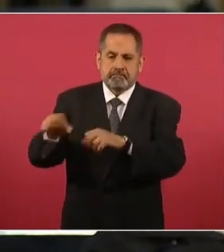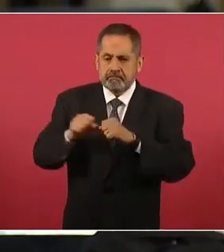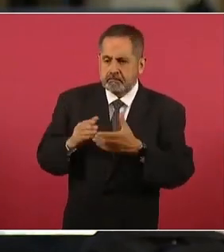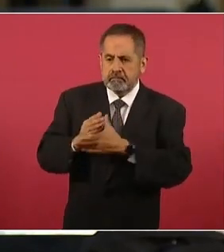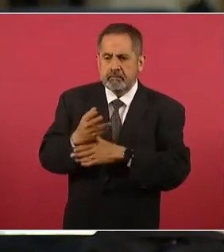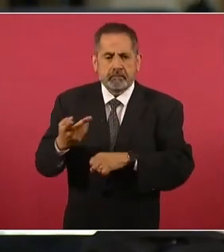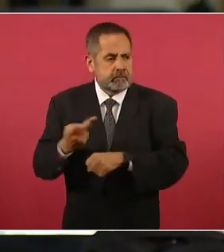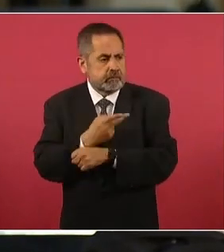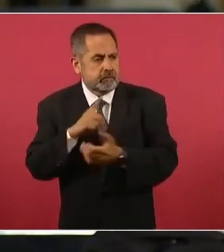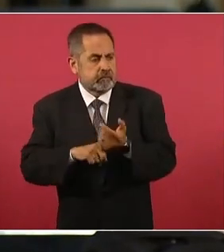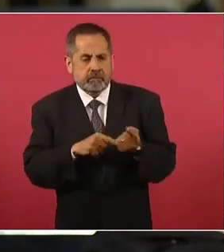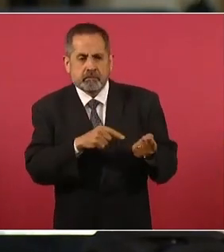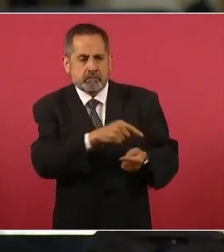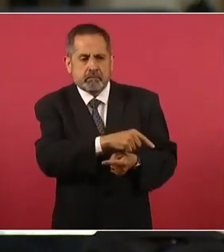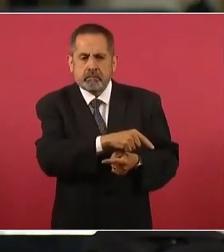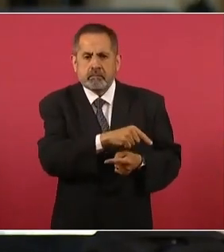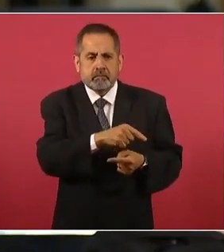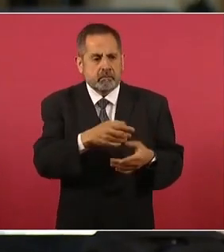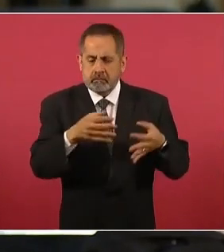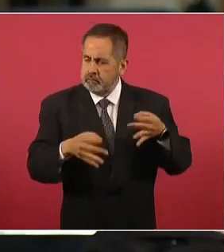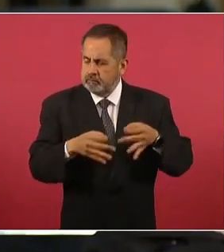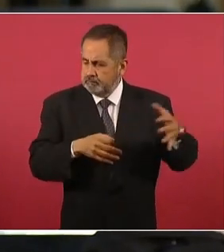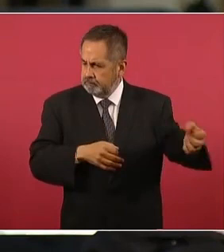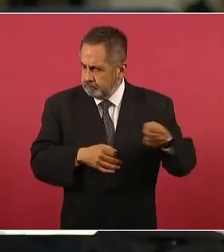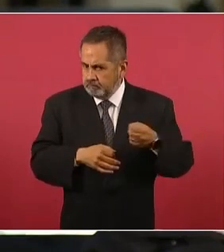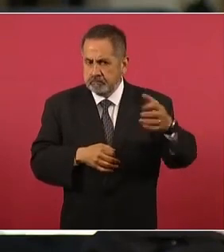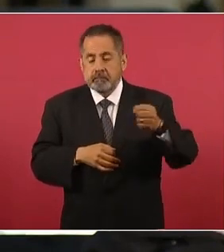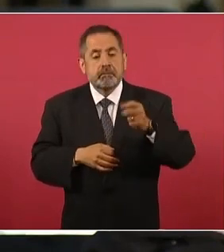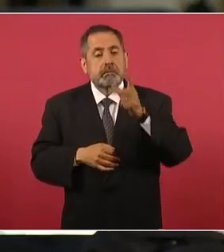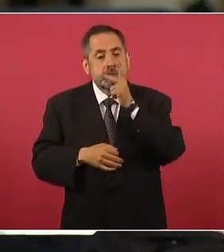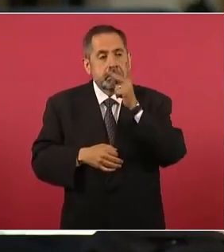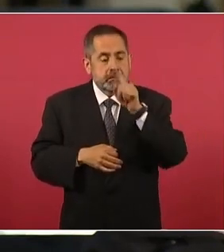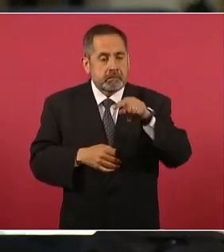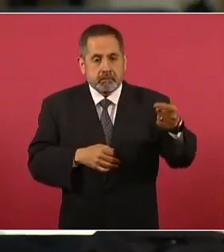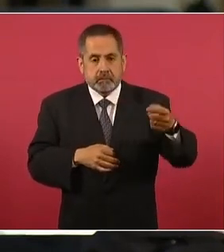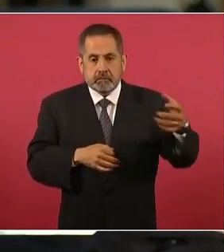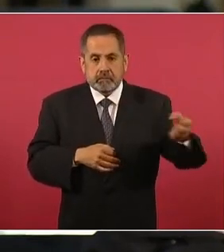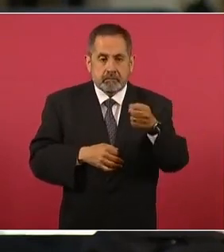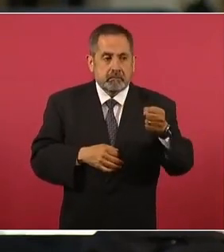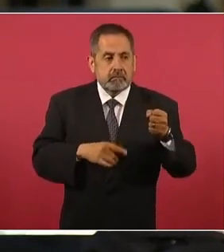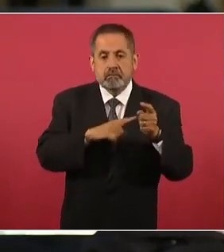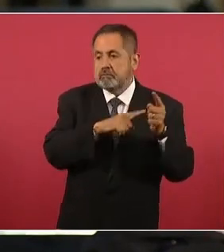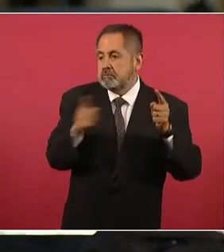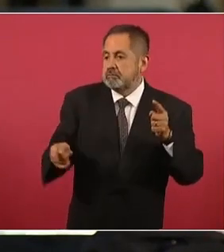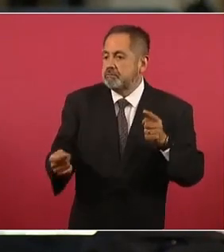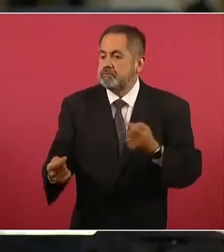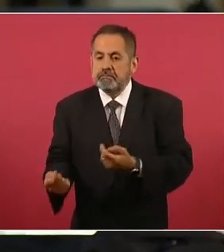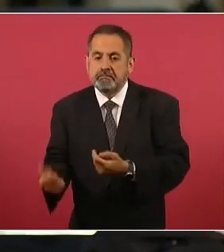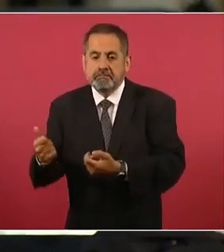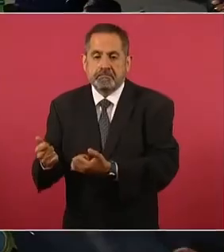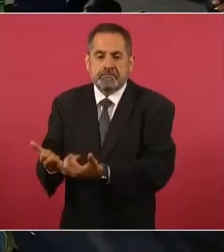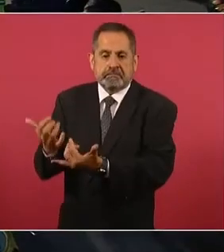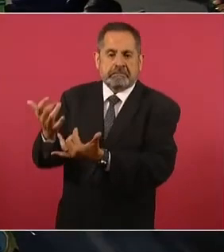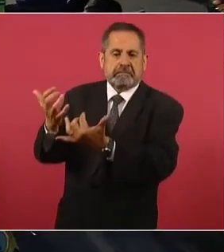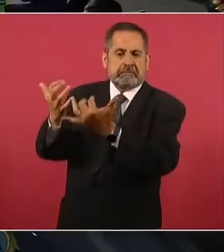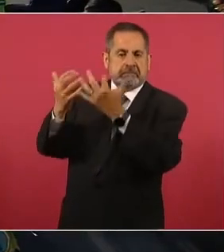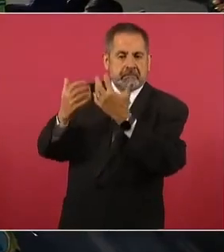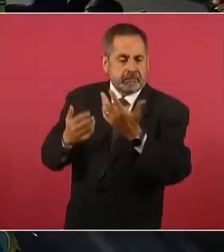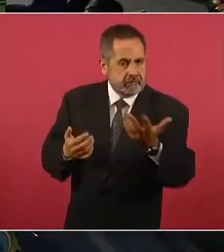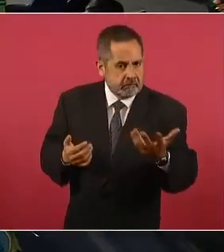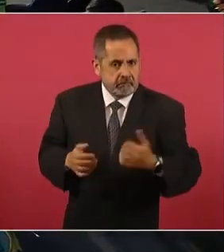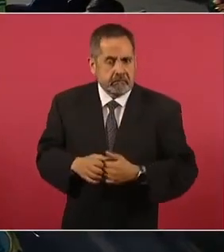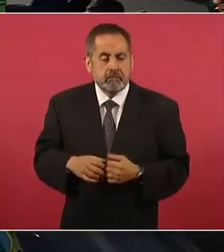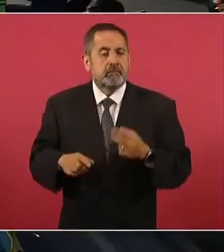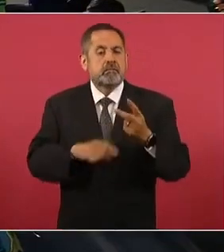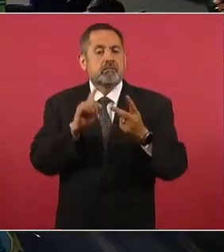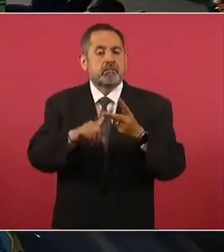el caso para que se mande a traer a los chicos, al padre de los chicos que incendiaron a este niño. Y 2, un